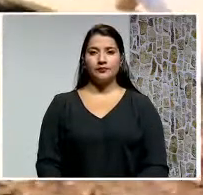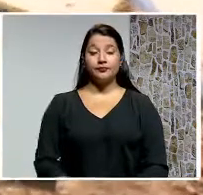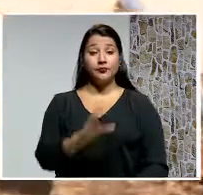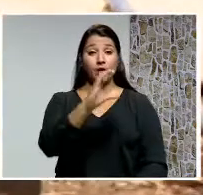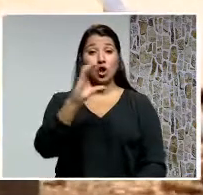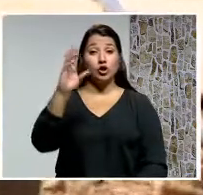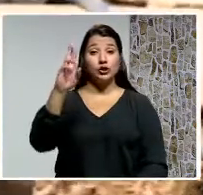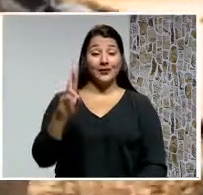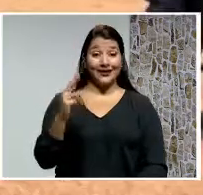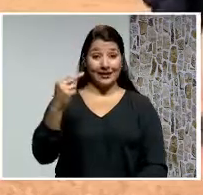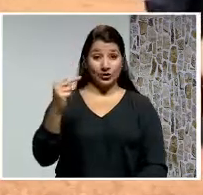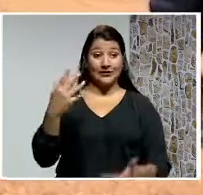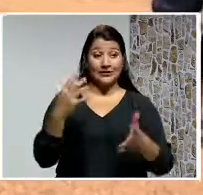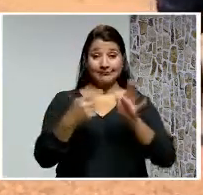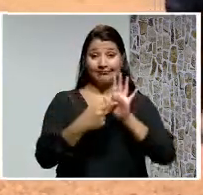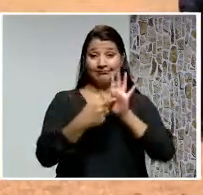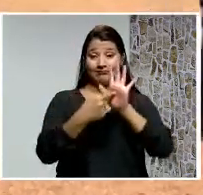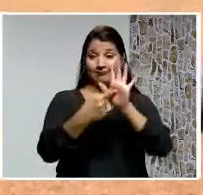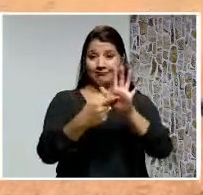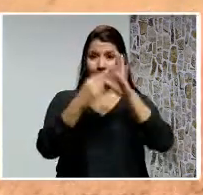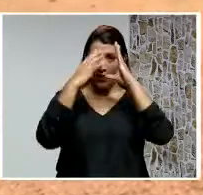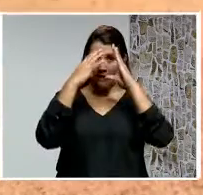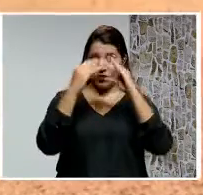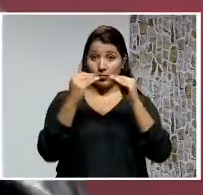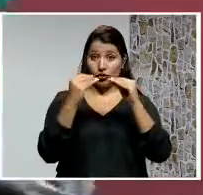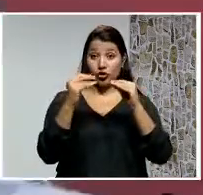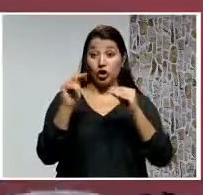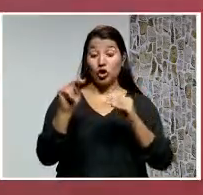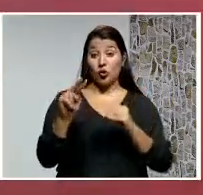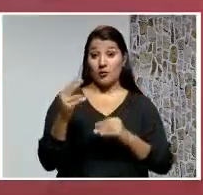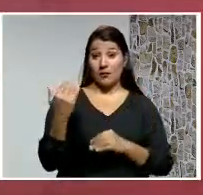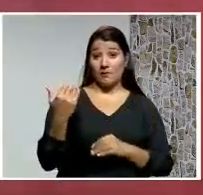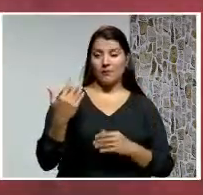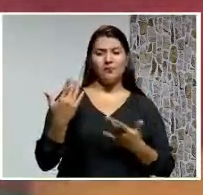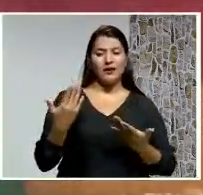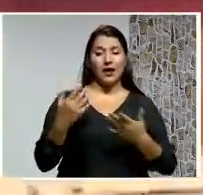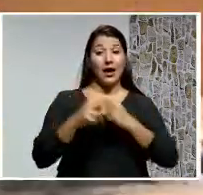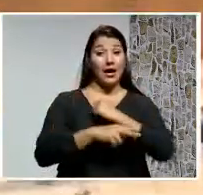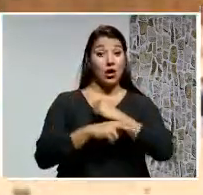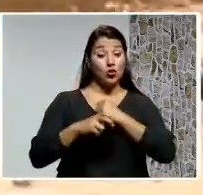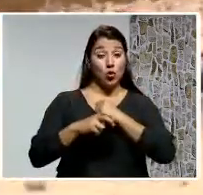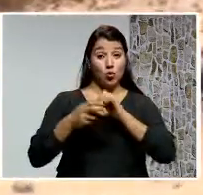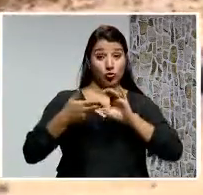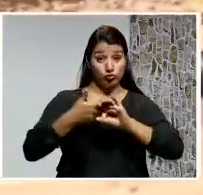Costa Rica Noticias dio a conocer con amplia información en noviembre anterior que los casos de robo de